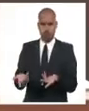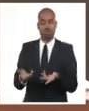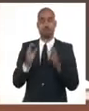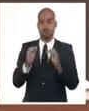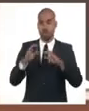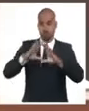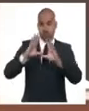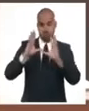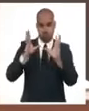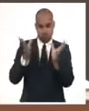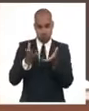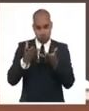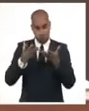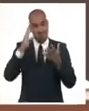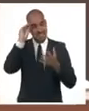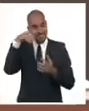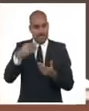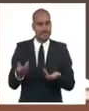toda esta